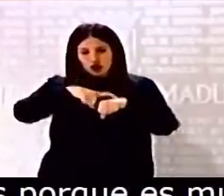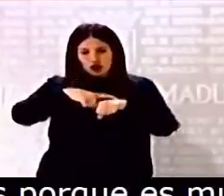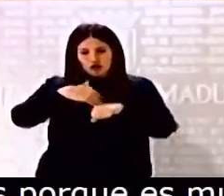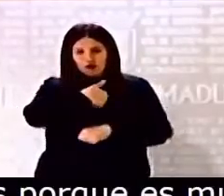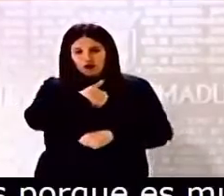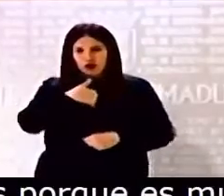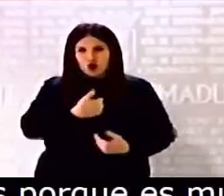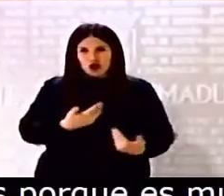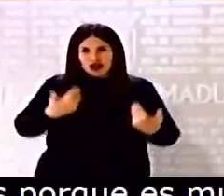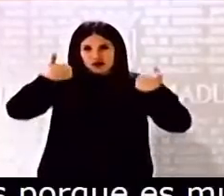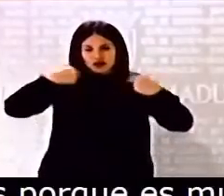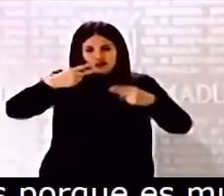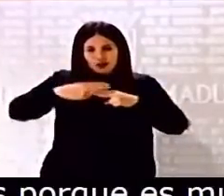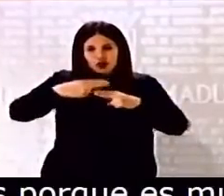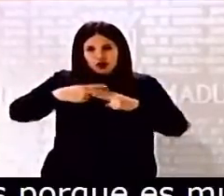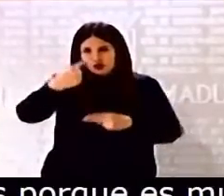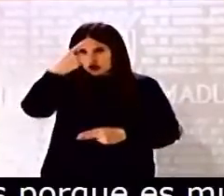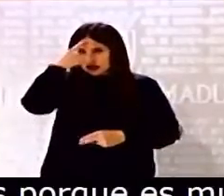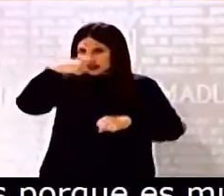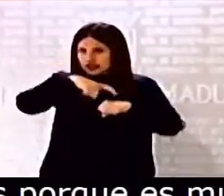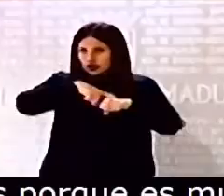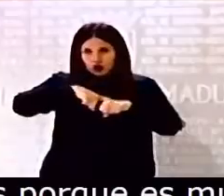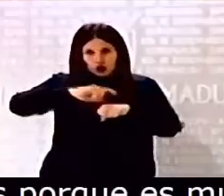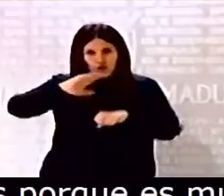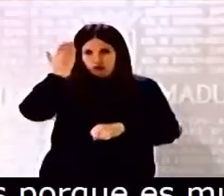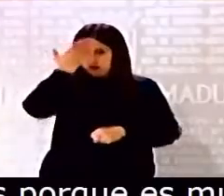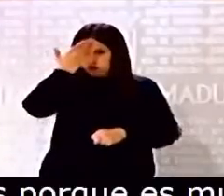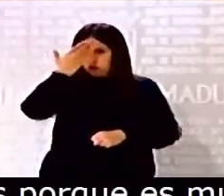político. Muy difícil.